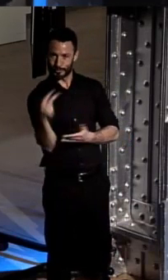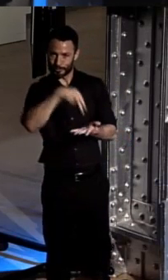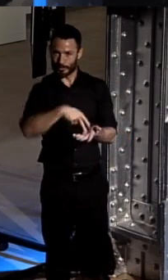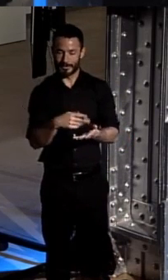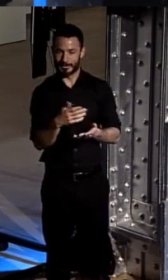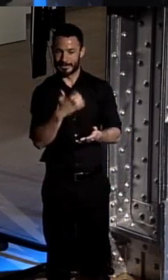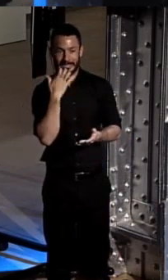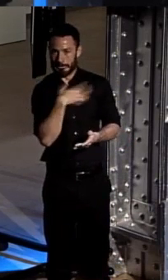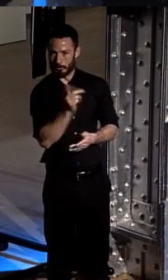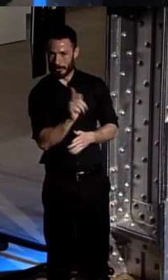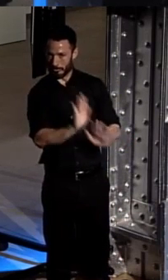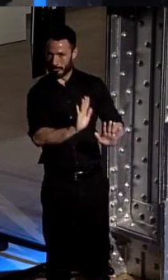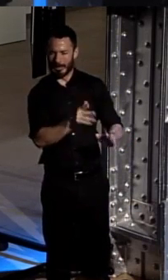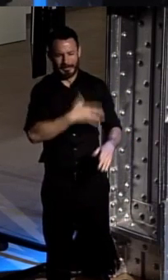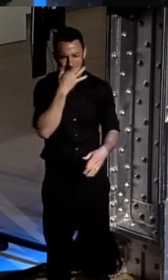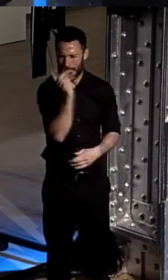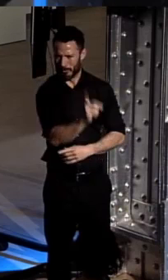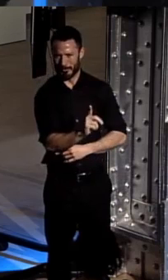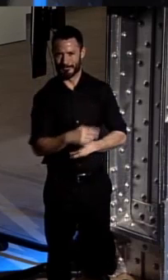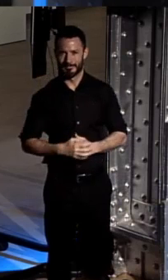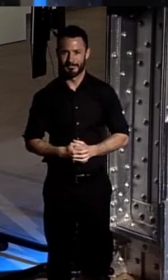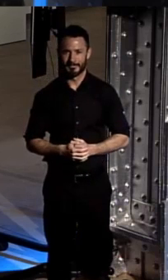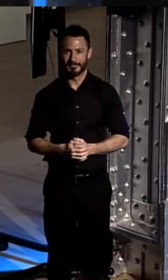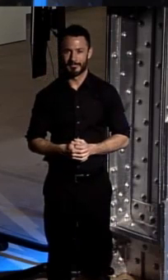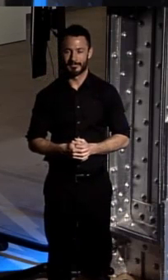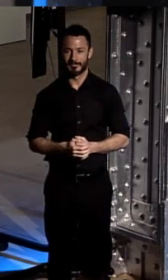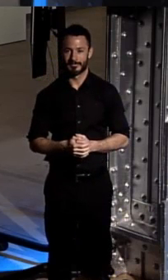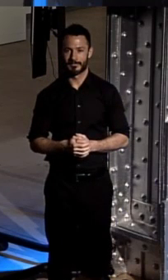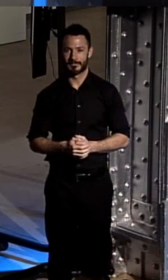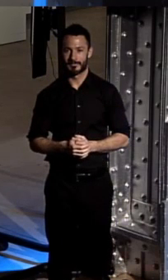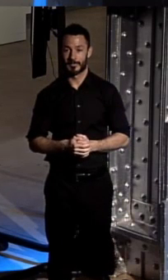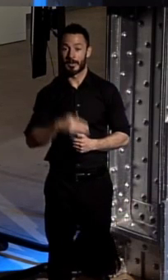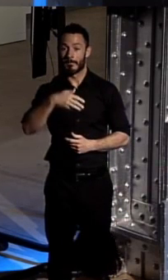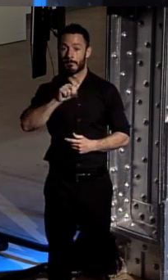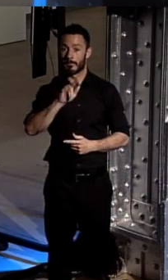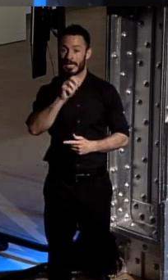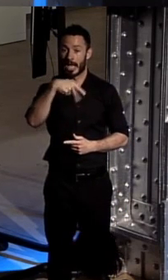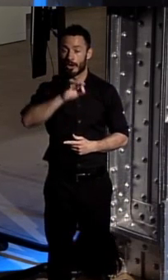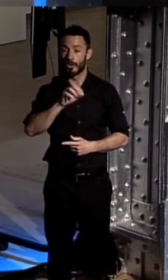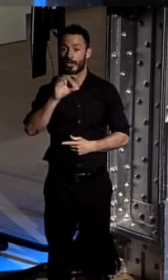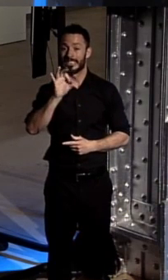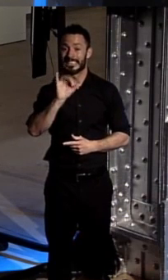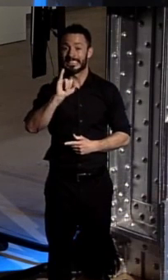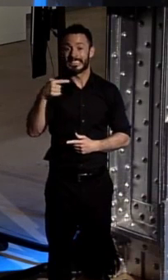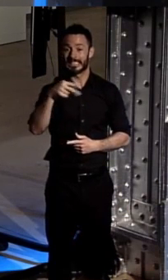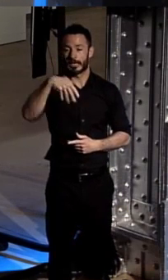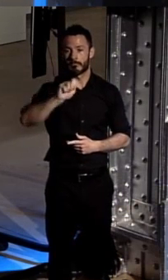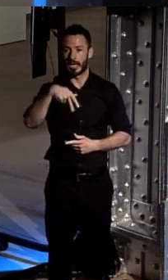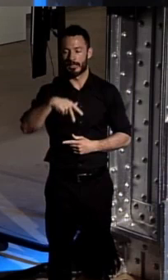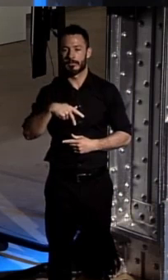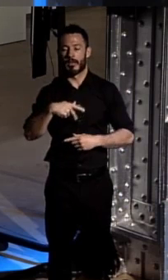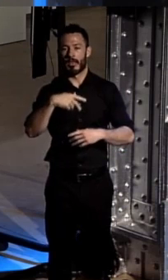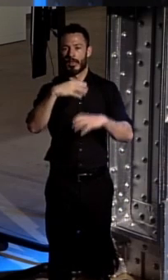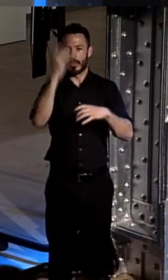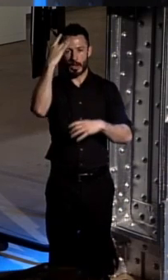Bueno. Bueno, si no quieres, no, ¿eh? Sí, con mucho gusto. No seas tímido. Pues va. Mariano Sigman, físico y doctor en neurociencia